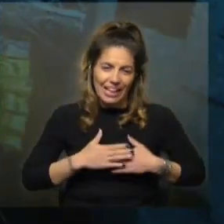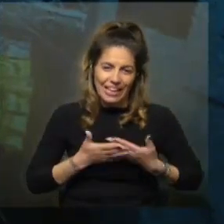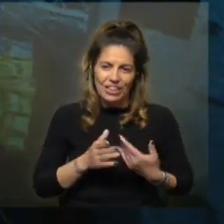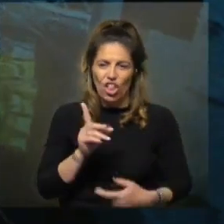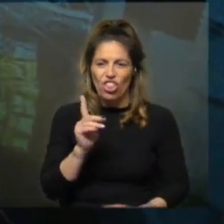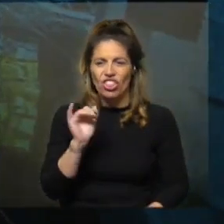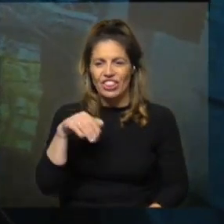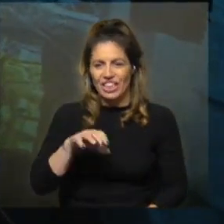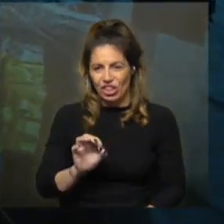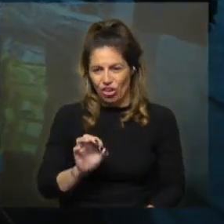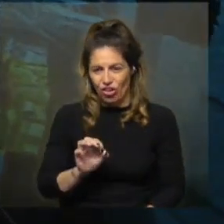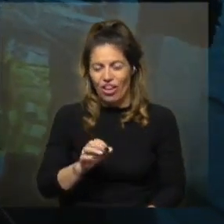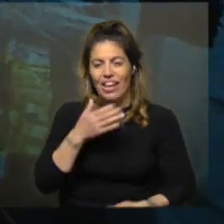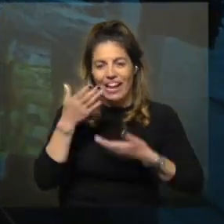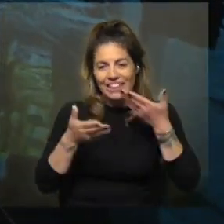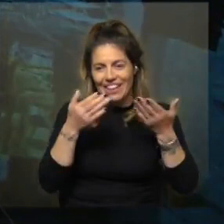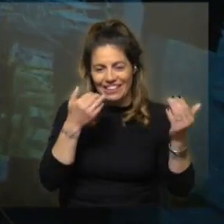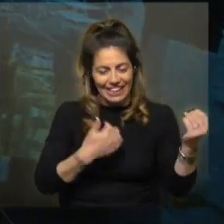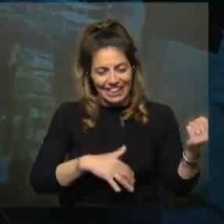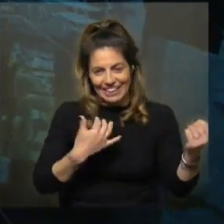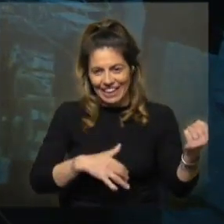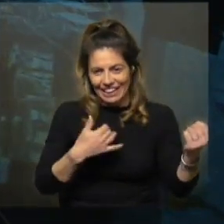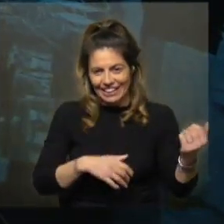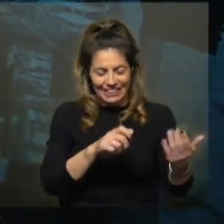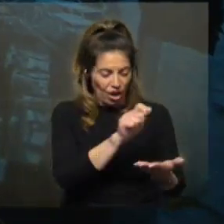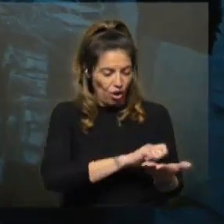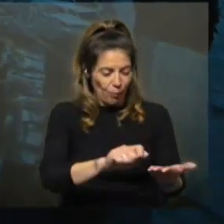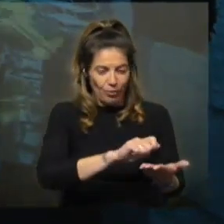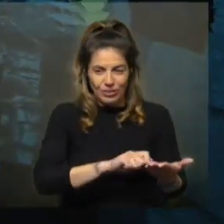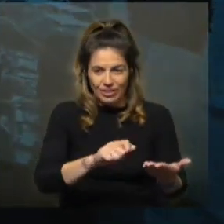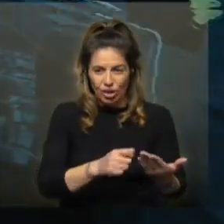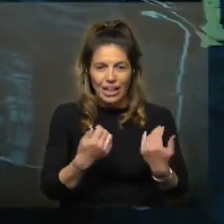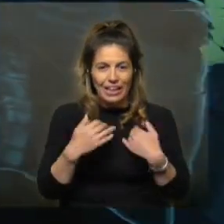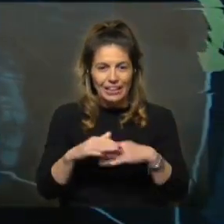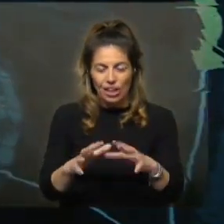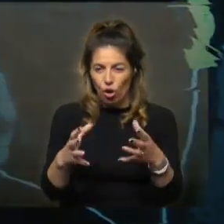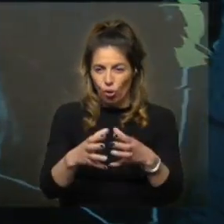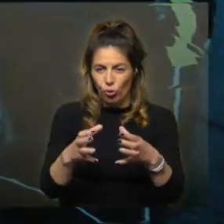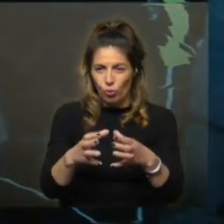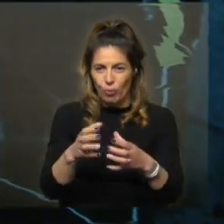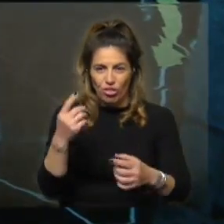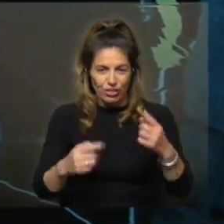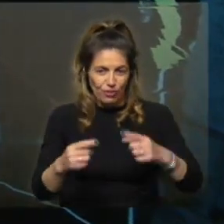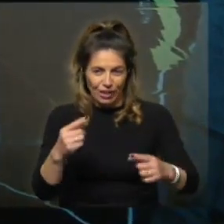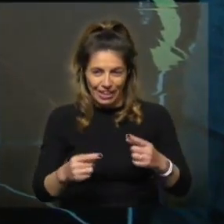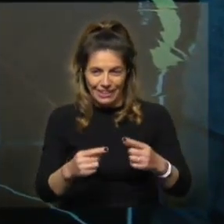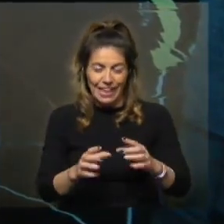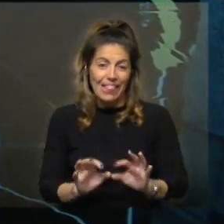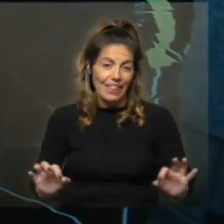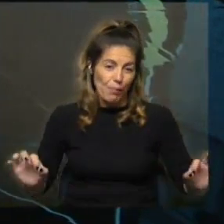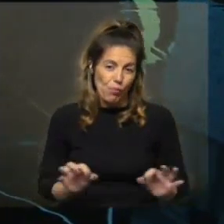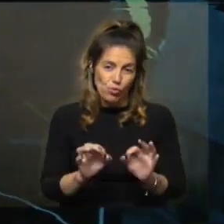a Gastón charlo cantante guitarrista compositor integró varios grupos de música bit del